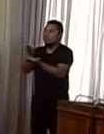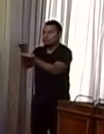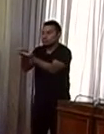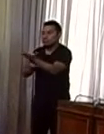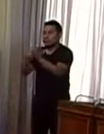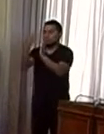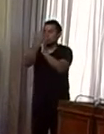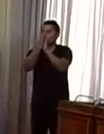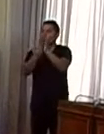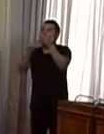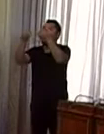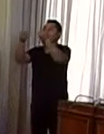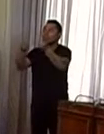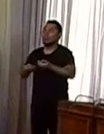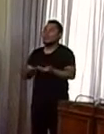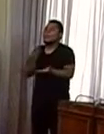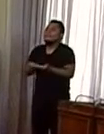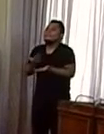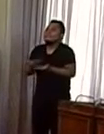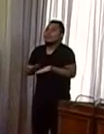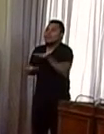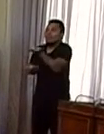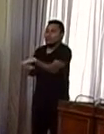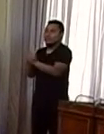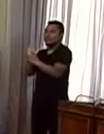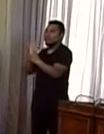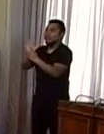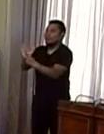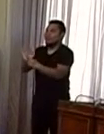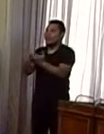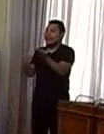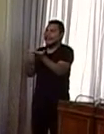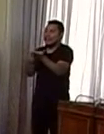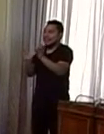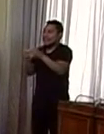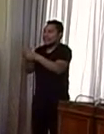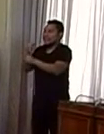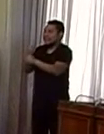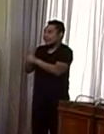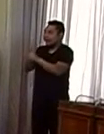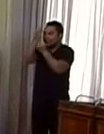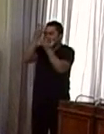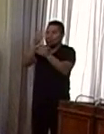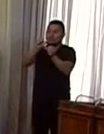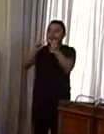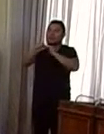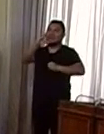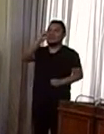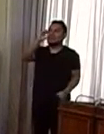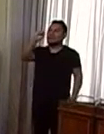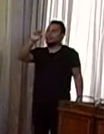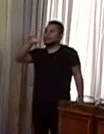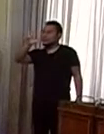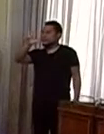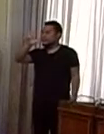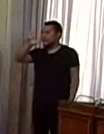contable de acuerdo a la propuesta presentada por la Comisión Técnica de Trabajo mediante informe número